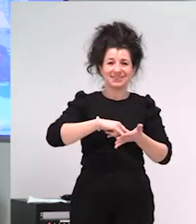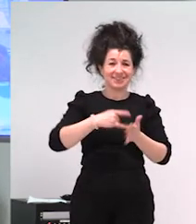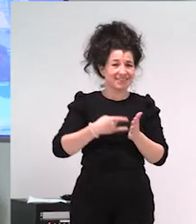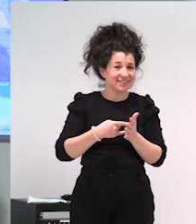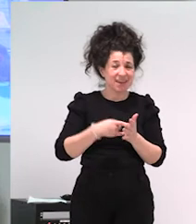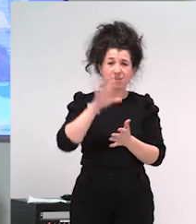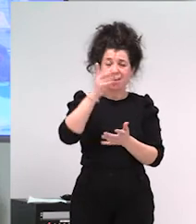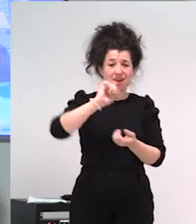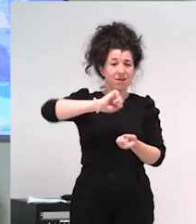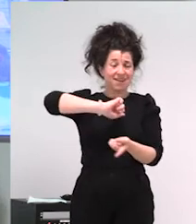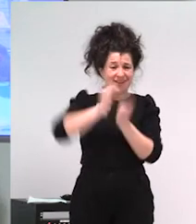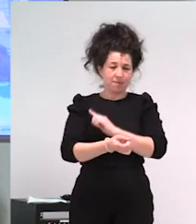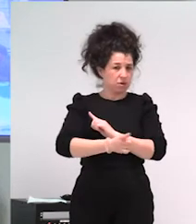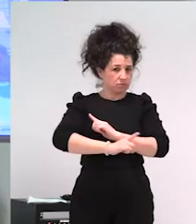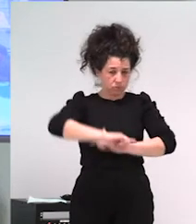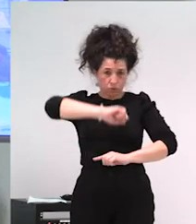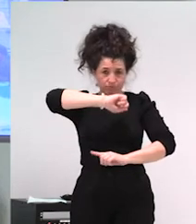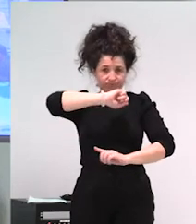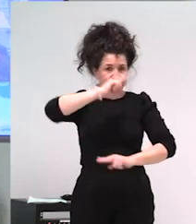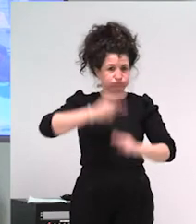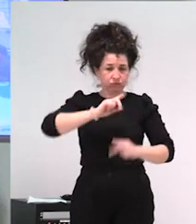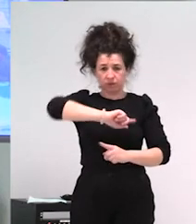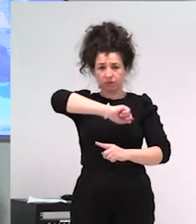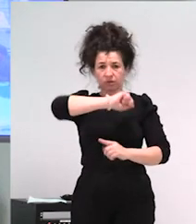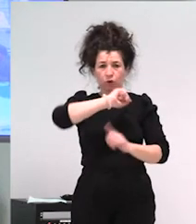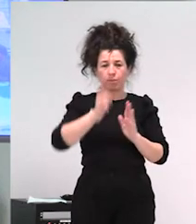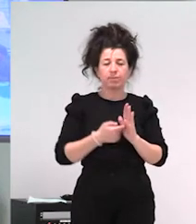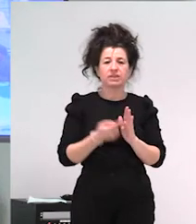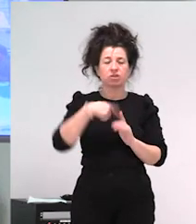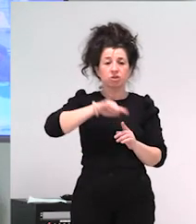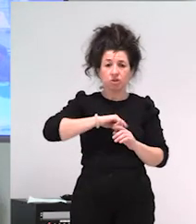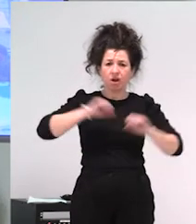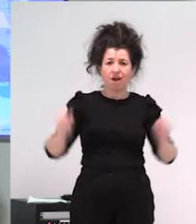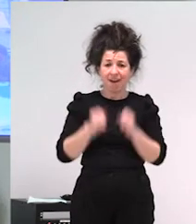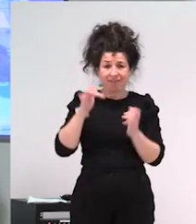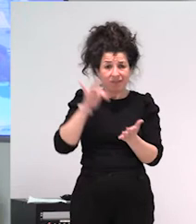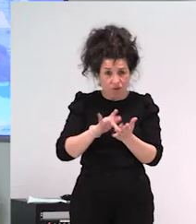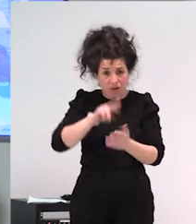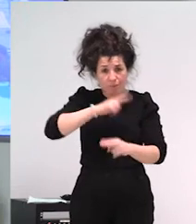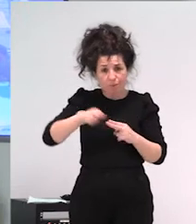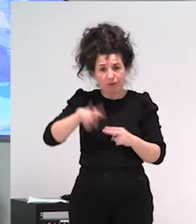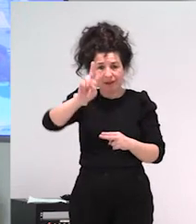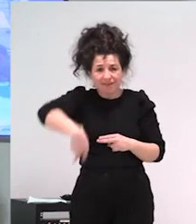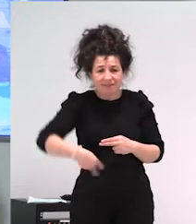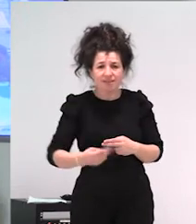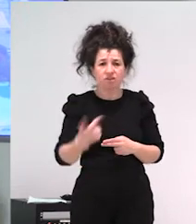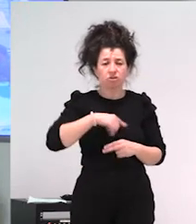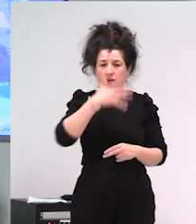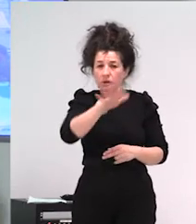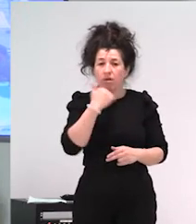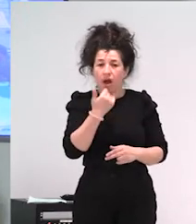gancho con la frase, pero sobre todo estamos haciendo política cada vez que hacemos una acción, que estamos denunciando algo, que estamos